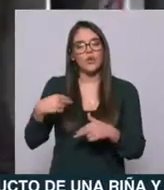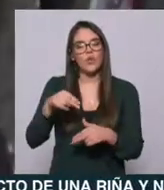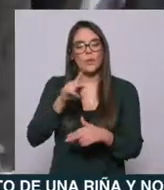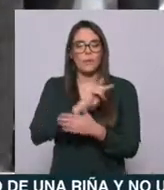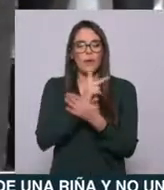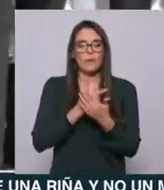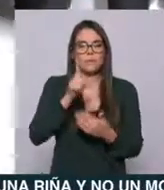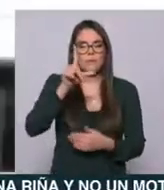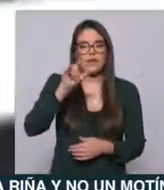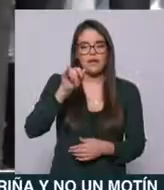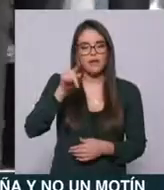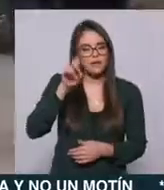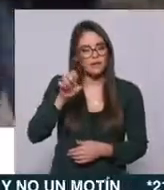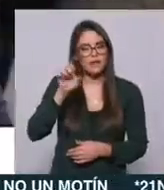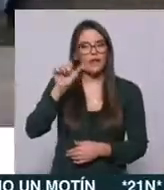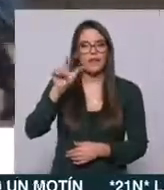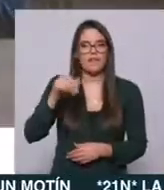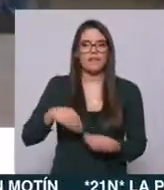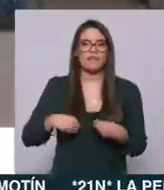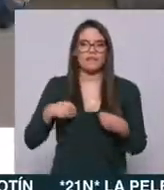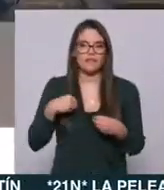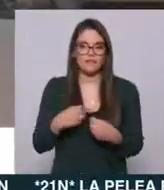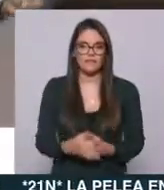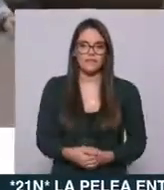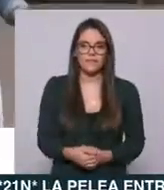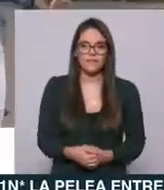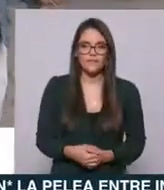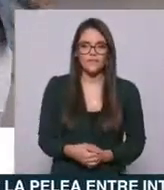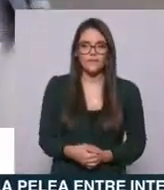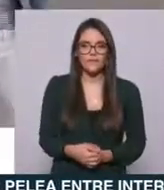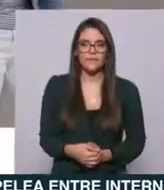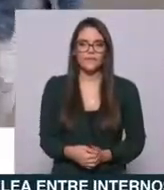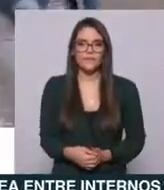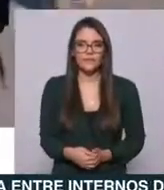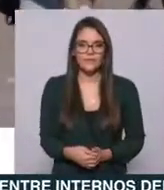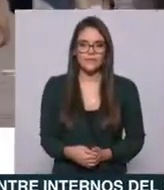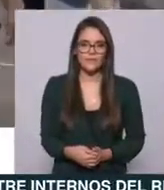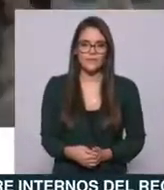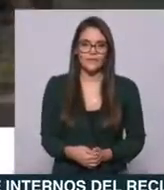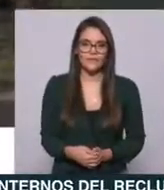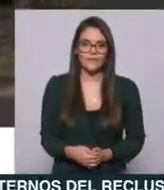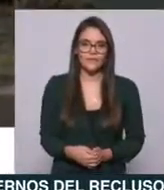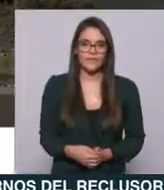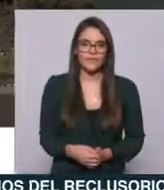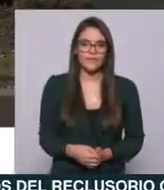Imágenes, Javier Martínez, información y voz, Alberto Álvarez Santana, 21 Noticias.